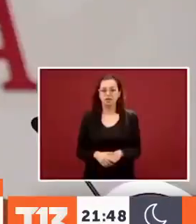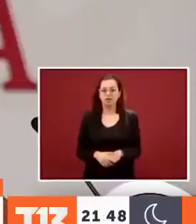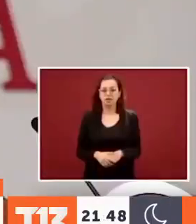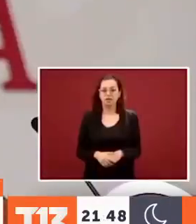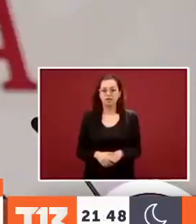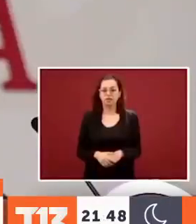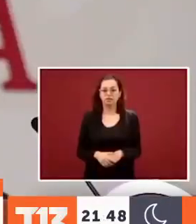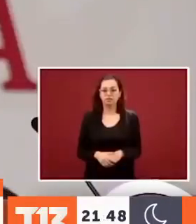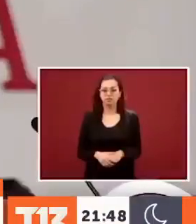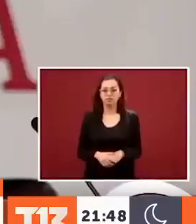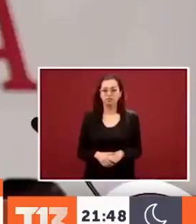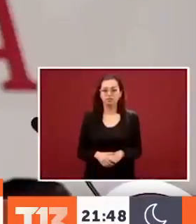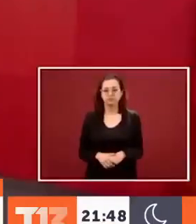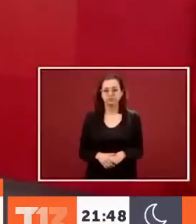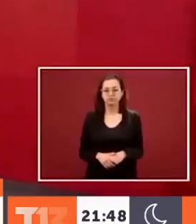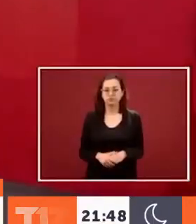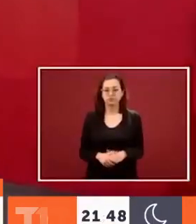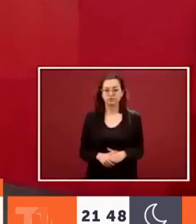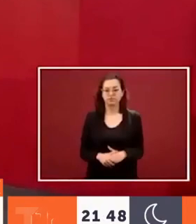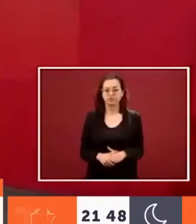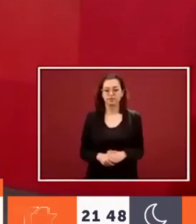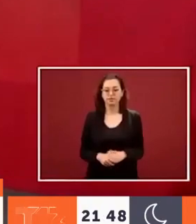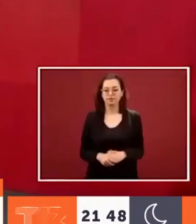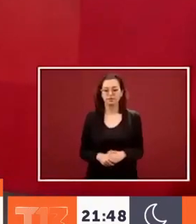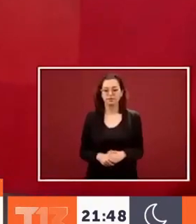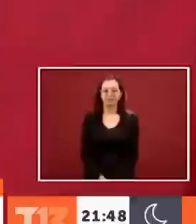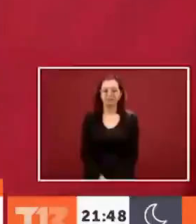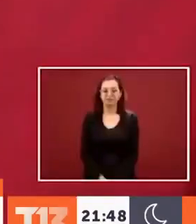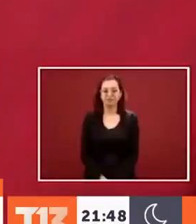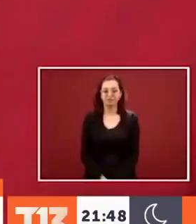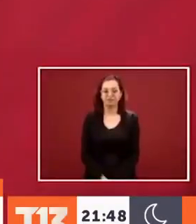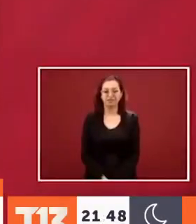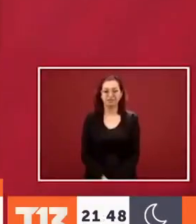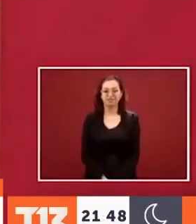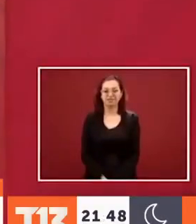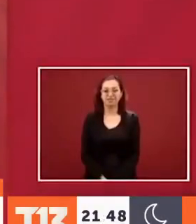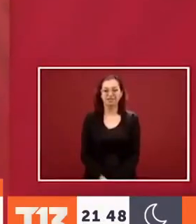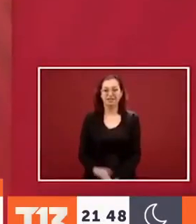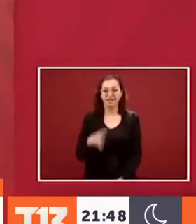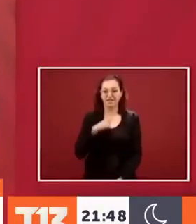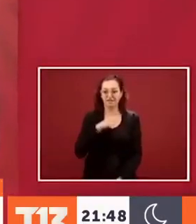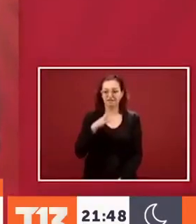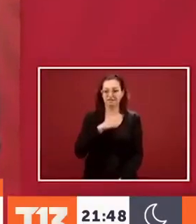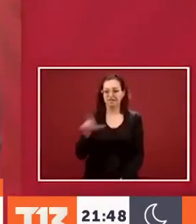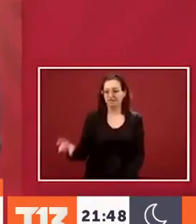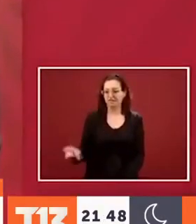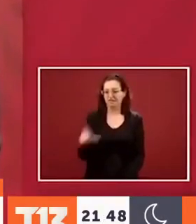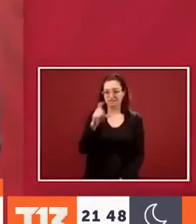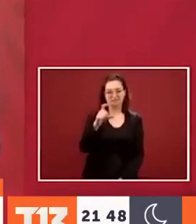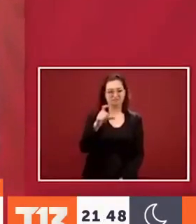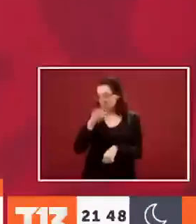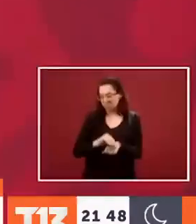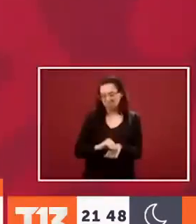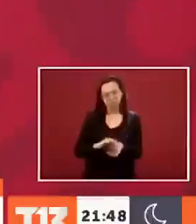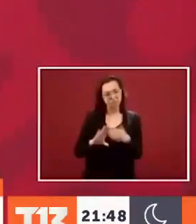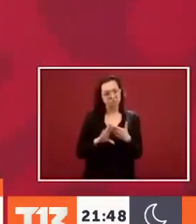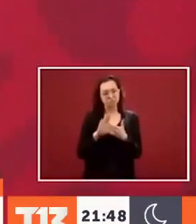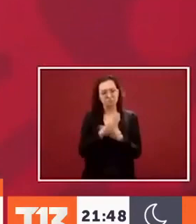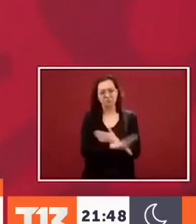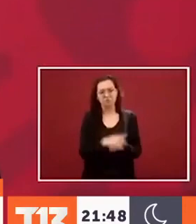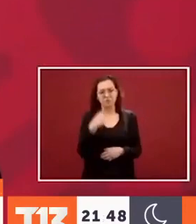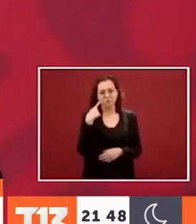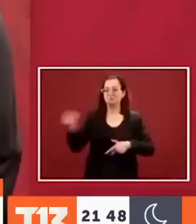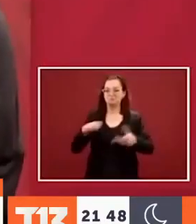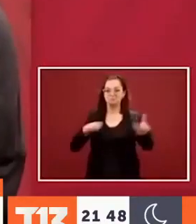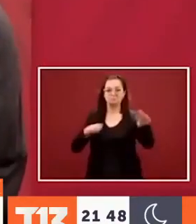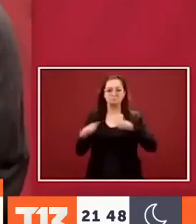de particulares métodos de defensa contra el coronavirus como un par de estampitas con imágenes religiosas que carga con él. Mire, este es el